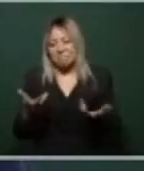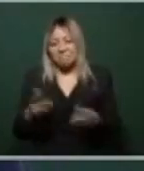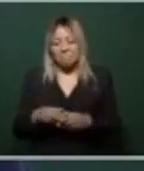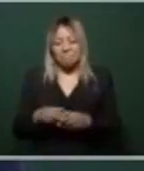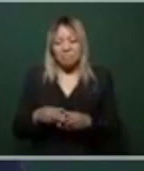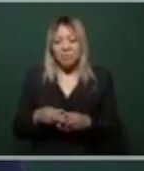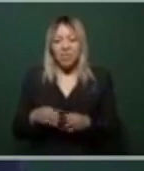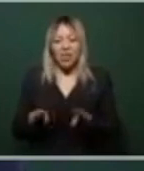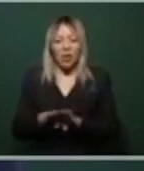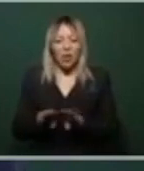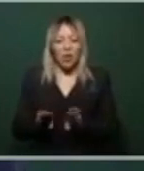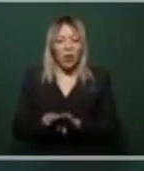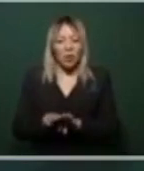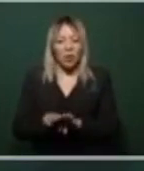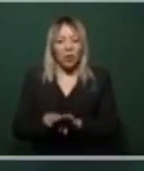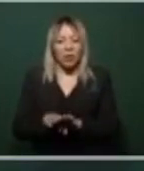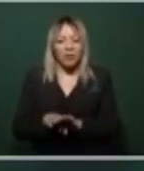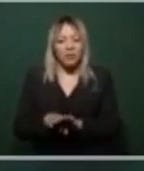rendir